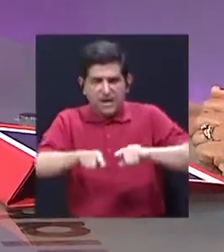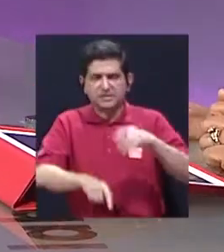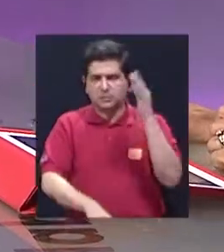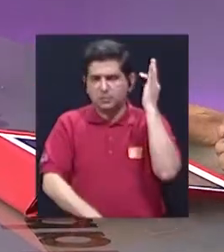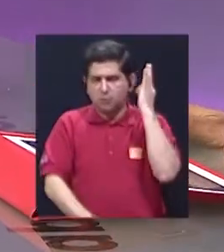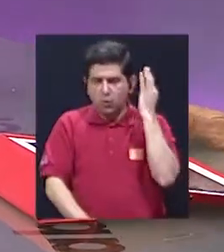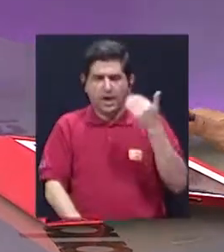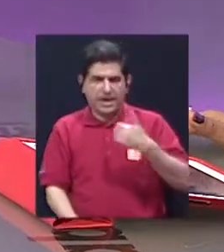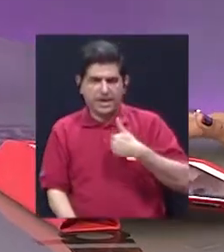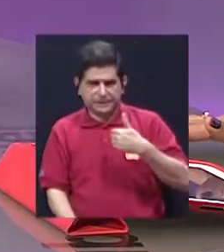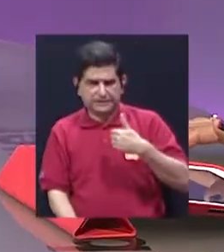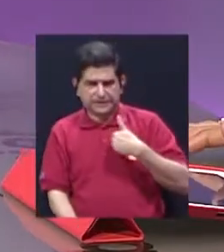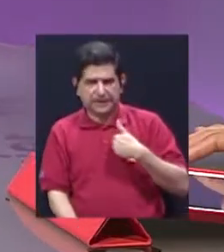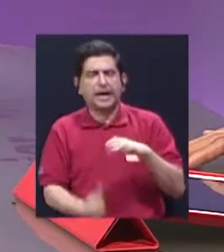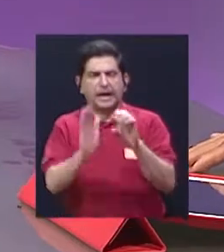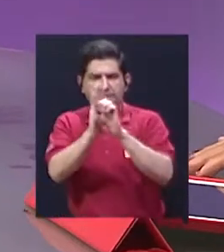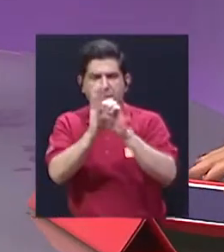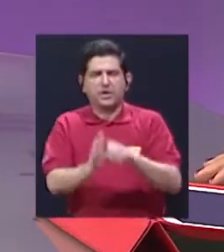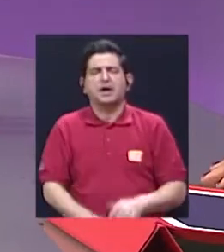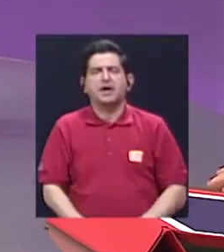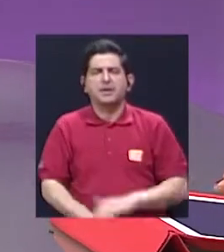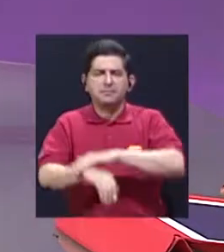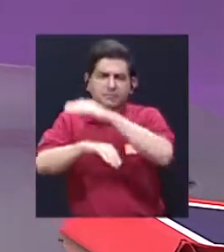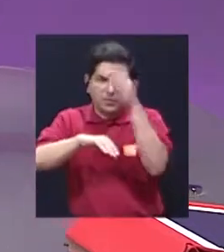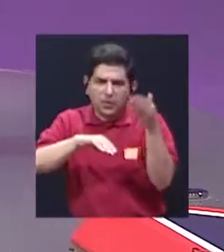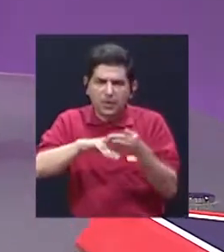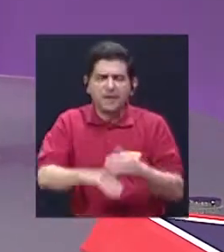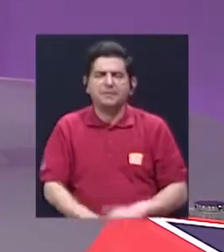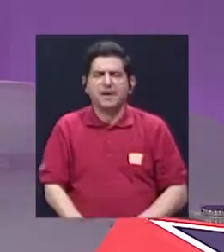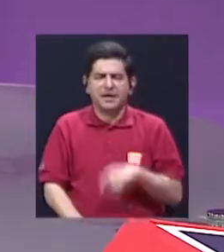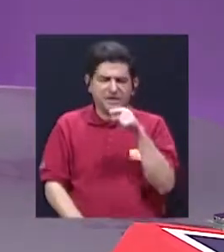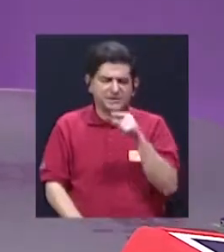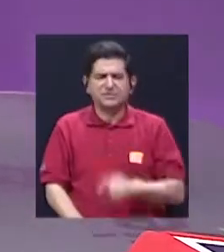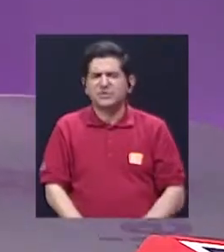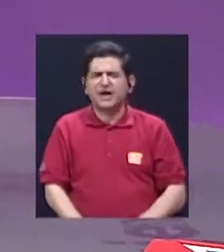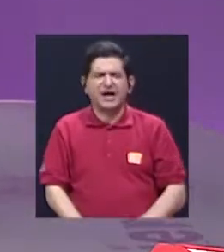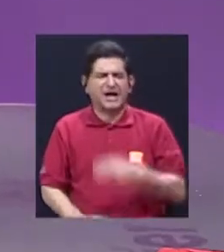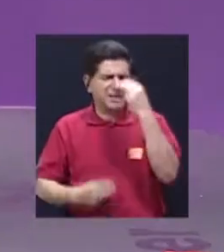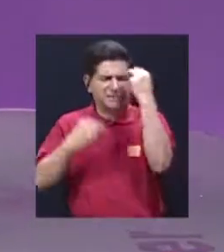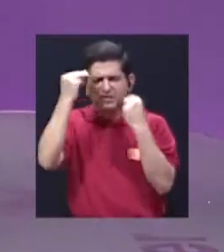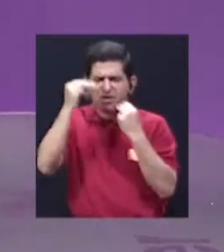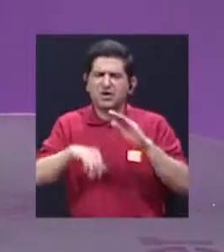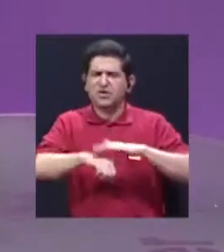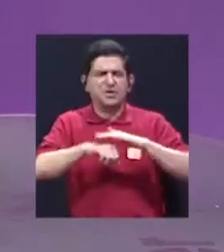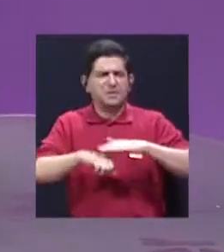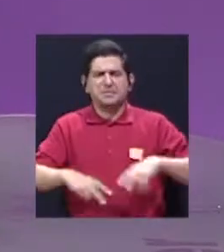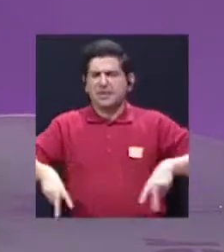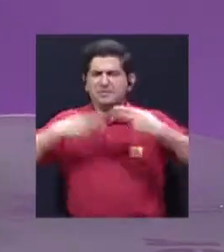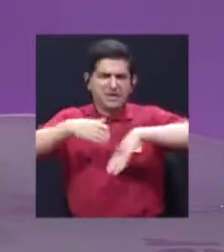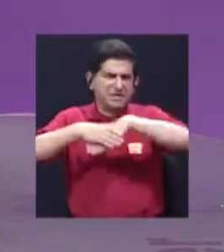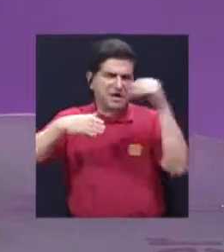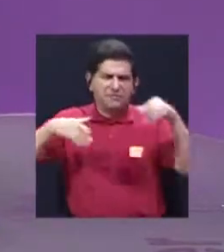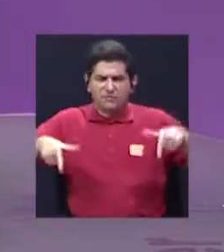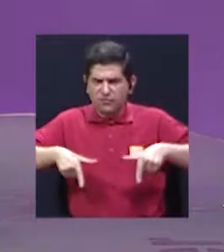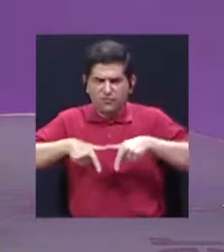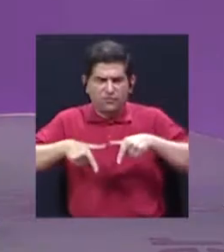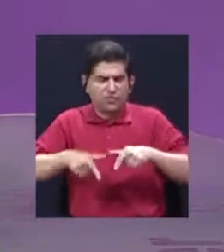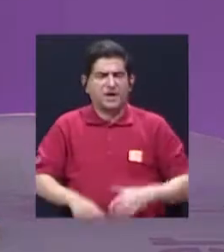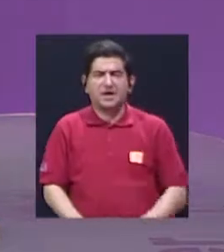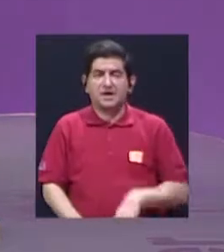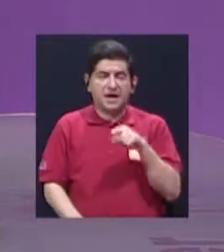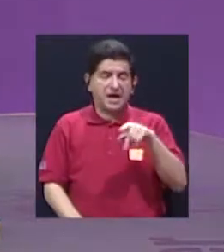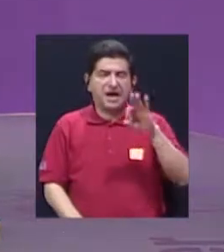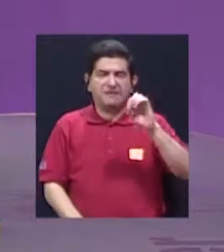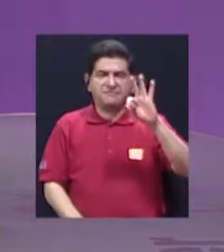una mujer tenga, por ejemplo, un embarazo con un producto de malformaciones incompatibles con la vida extrauterina, es decir, que el feto no va a